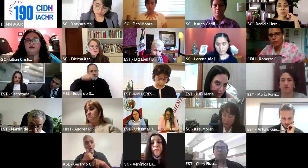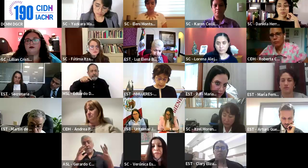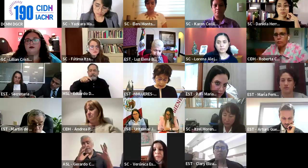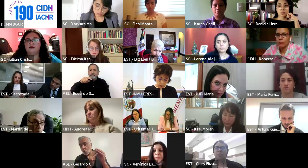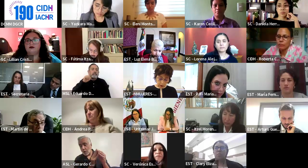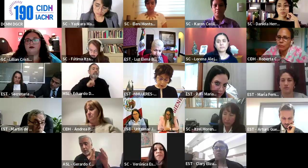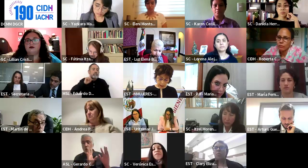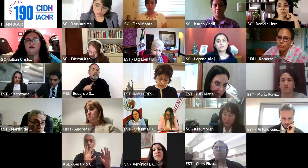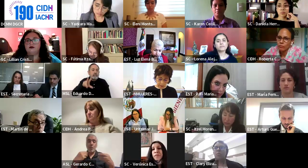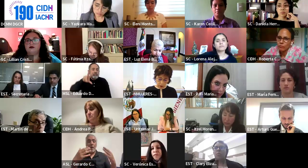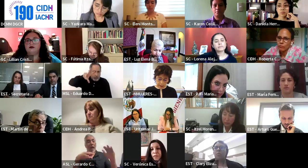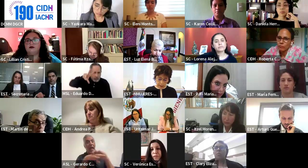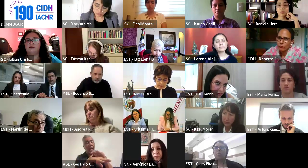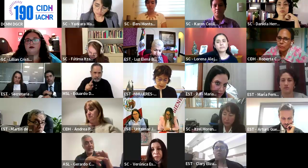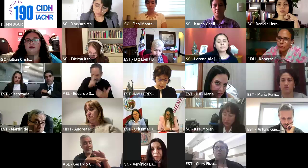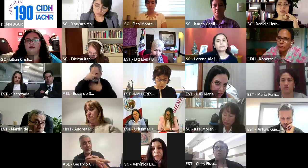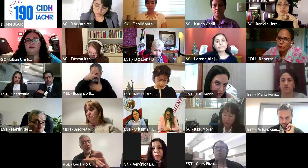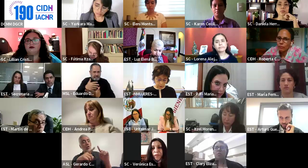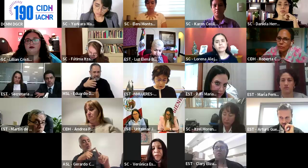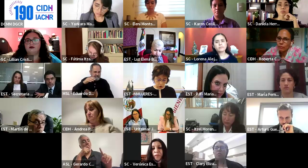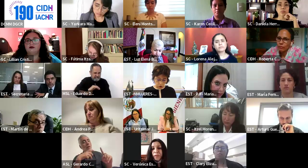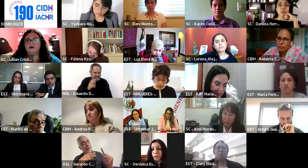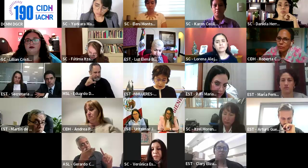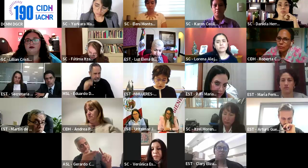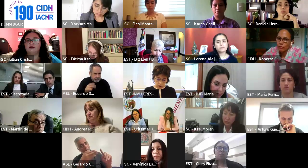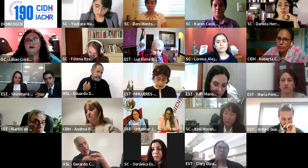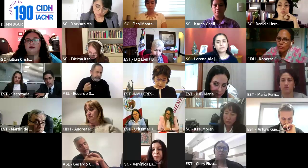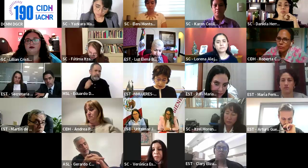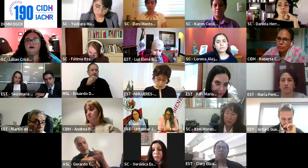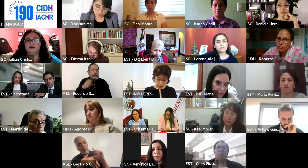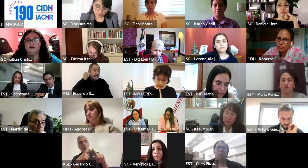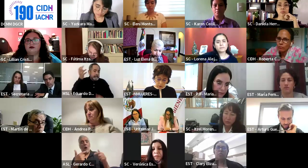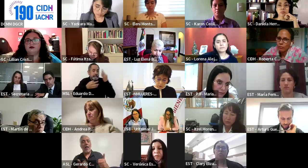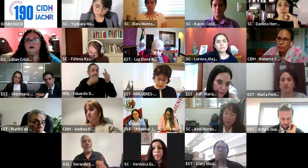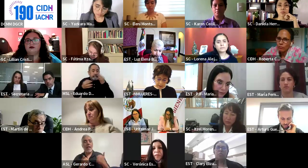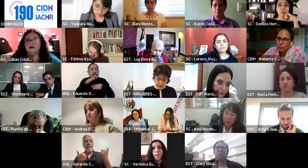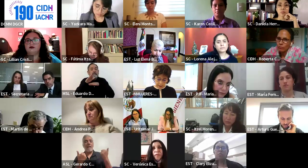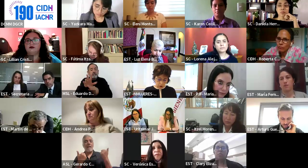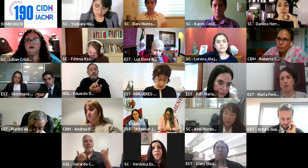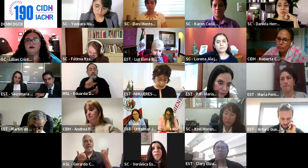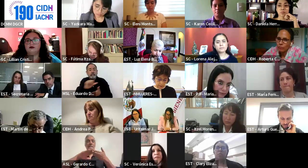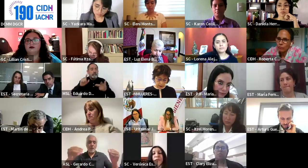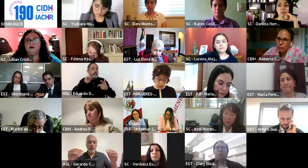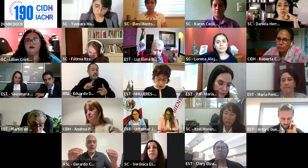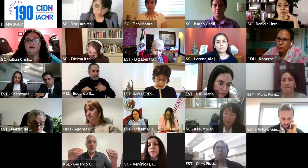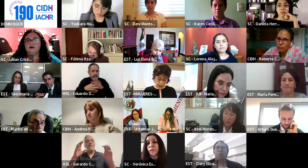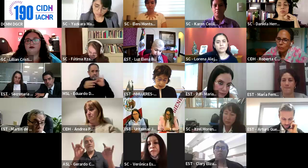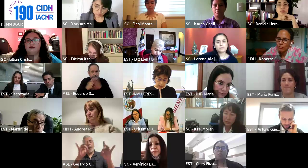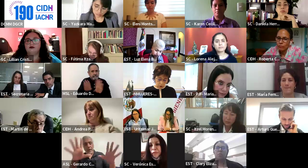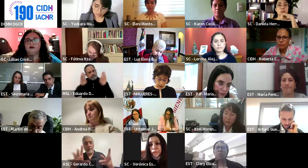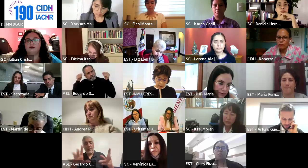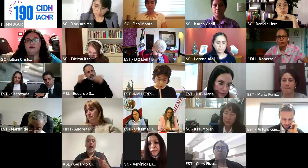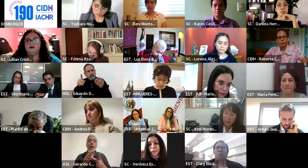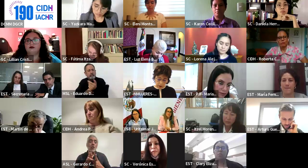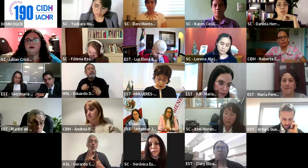las Mujeres a una Vida Libre de Violencia, seminarios para la promoción de los derechos de las mujeres en sus formas interseccionales, en particular